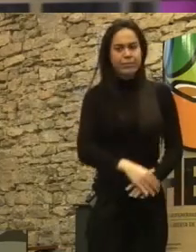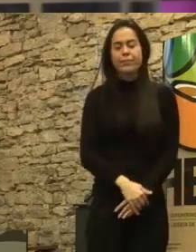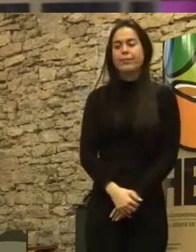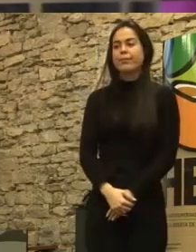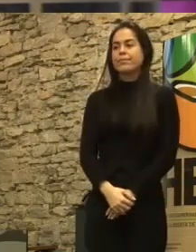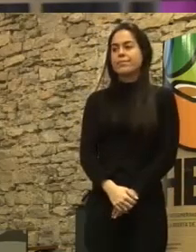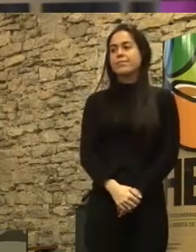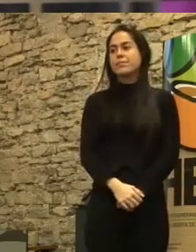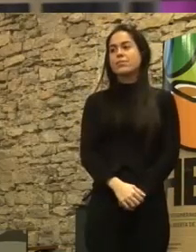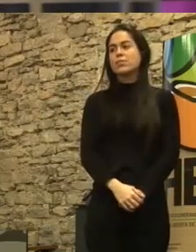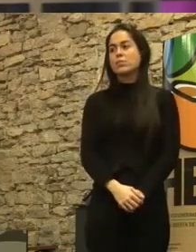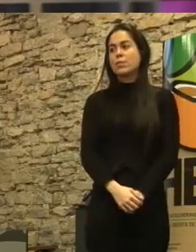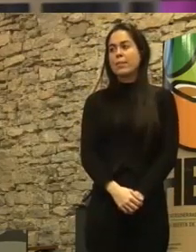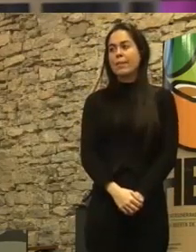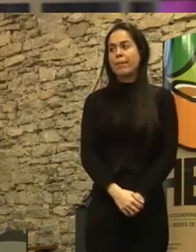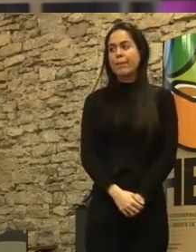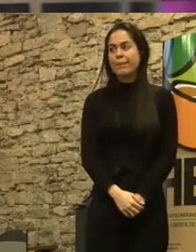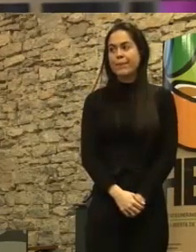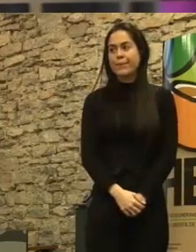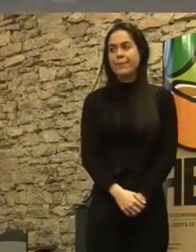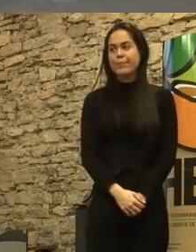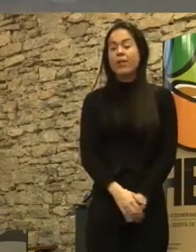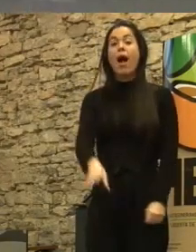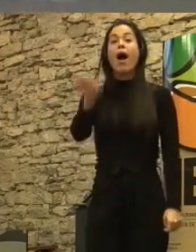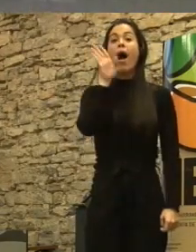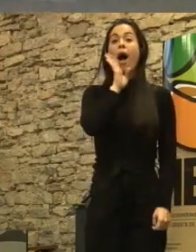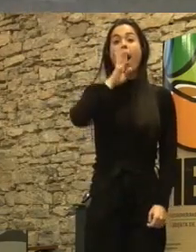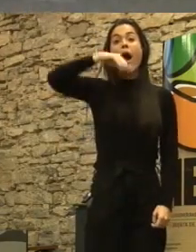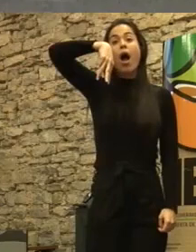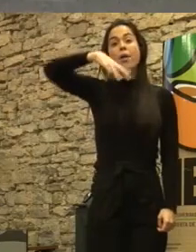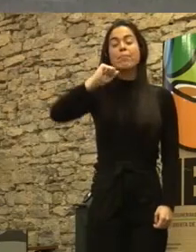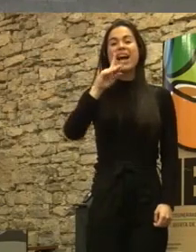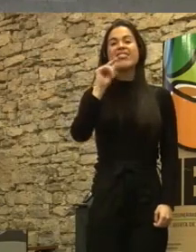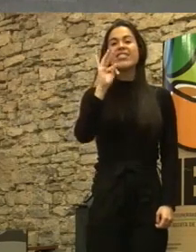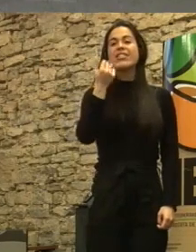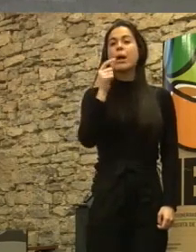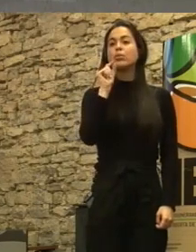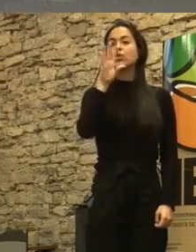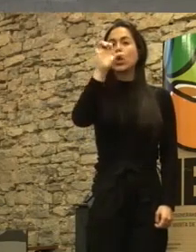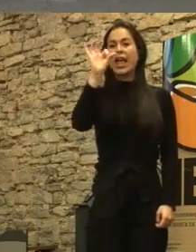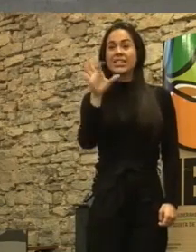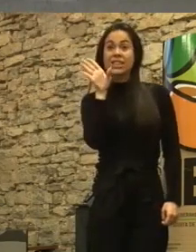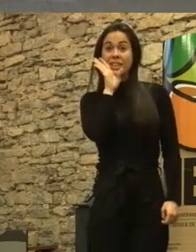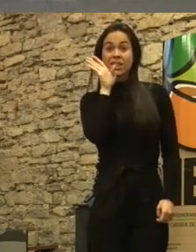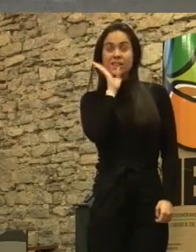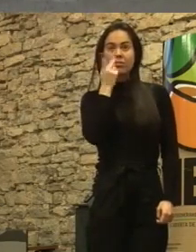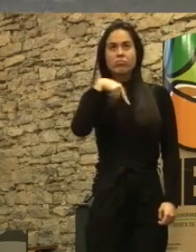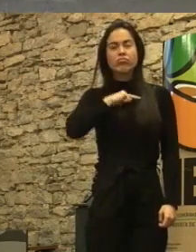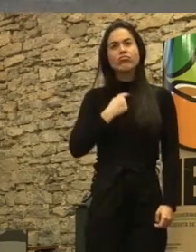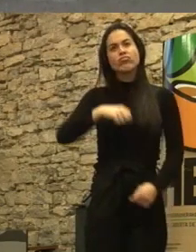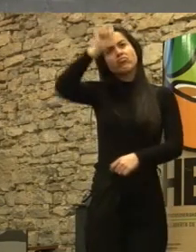Escuchando al de maldita.es, me ha venido a la cabeza una cosa que es,